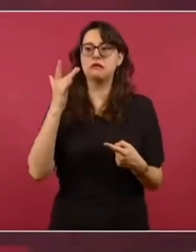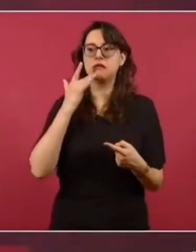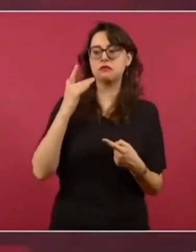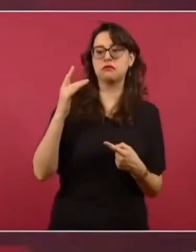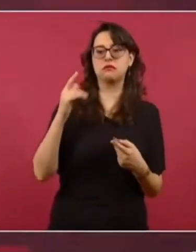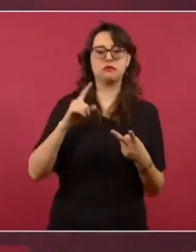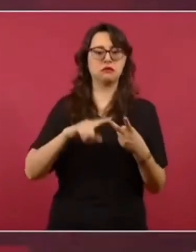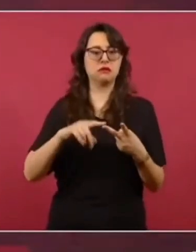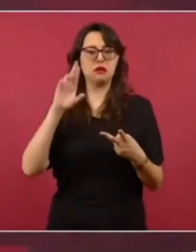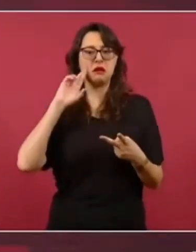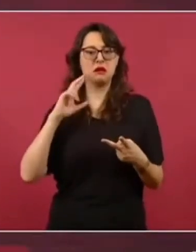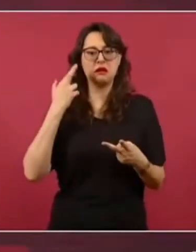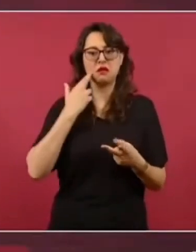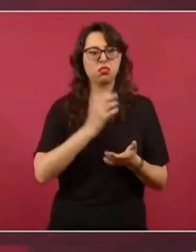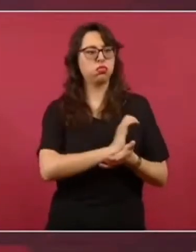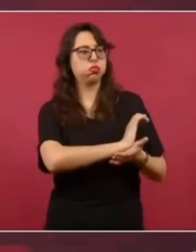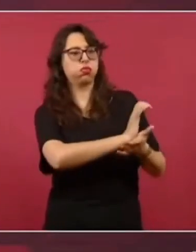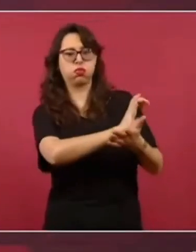racismo,